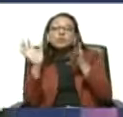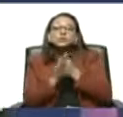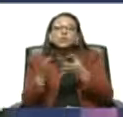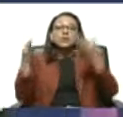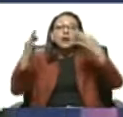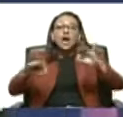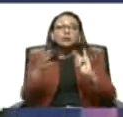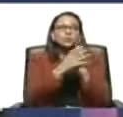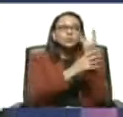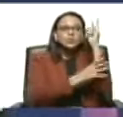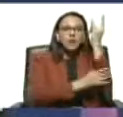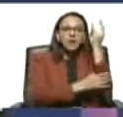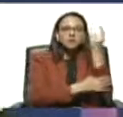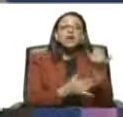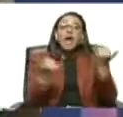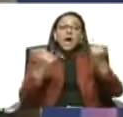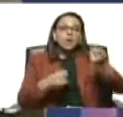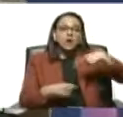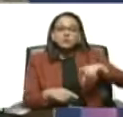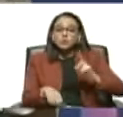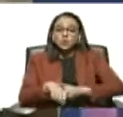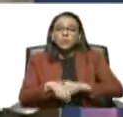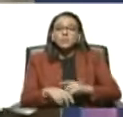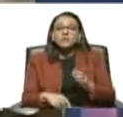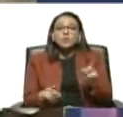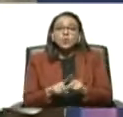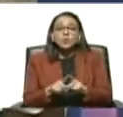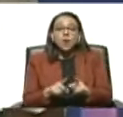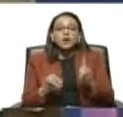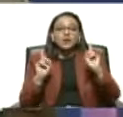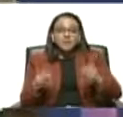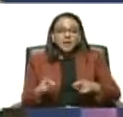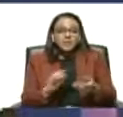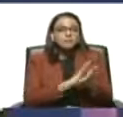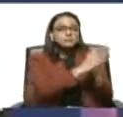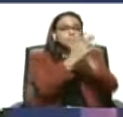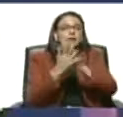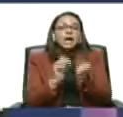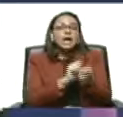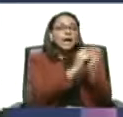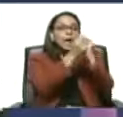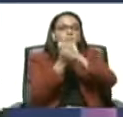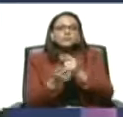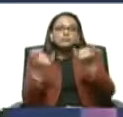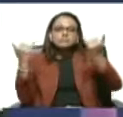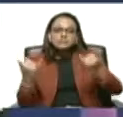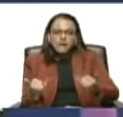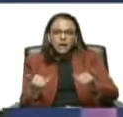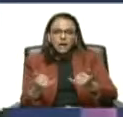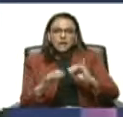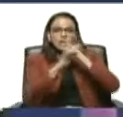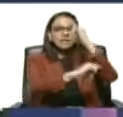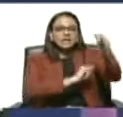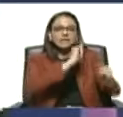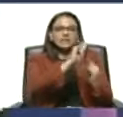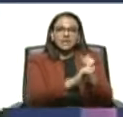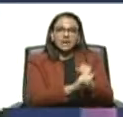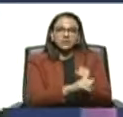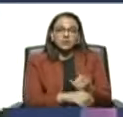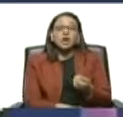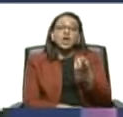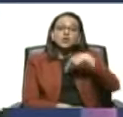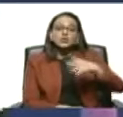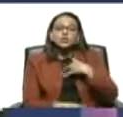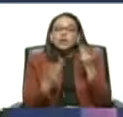nosotros sentimos que es la hora irreversible de la construcción de ese nuevo orden internacional, y queremos ver cómo